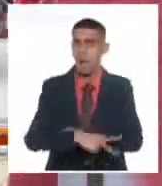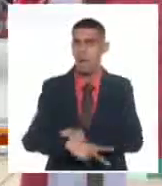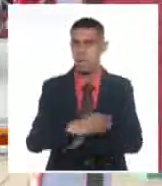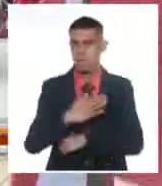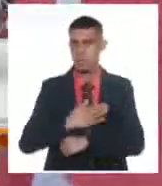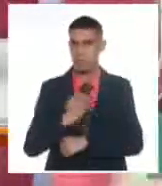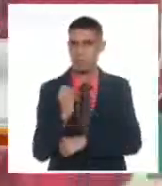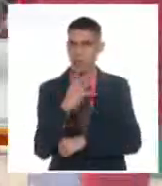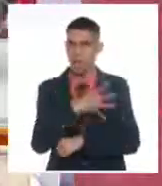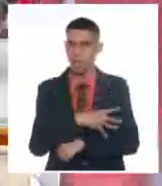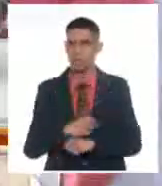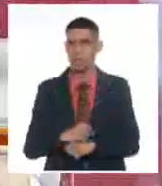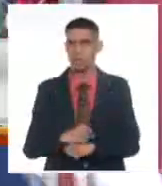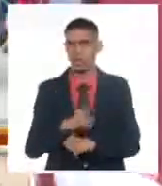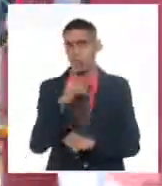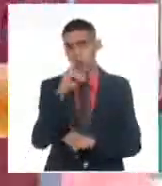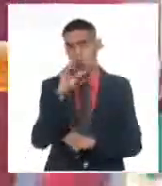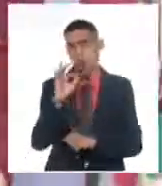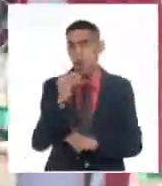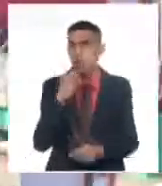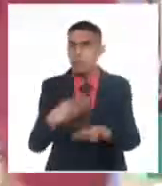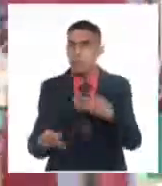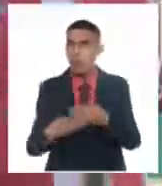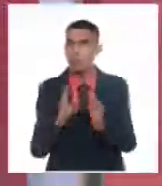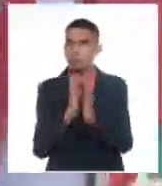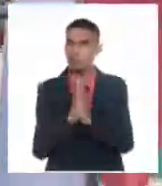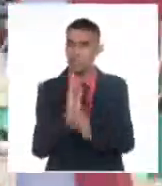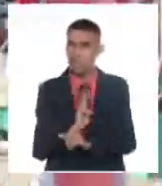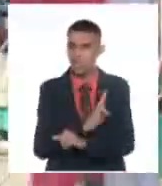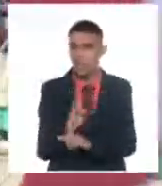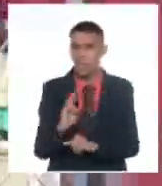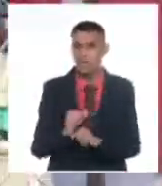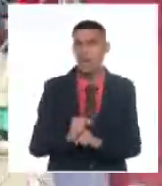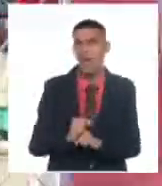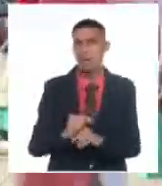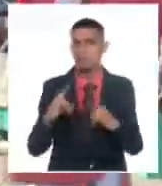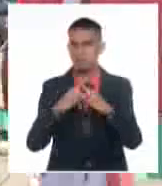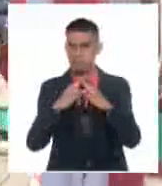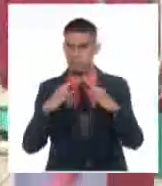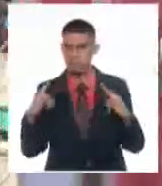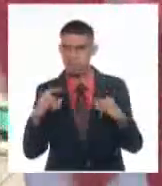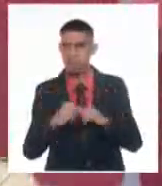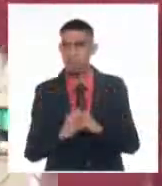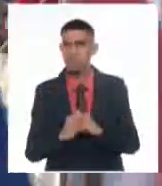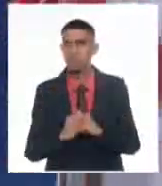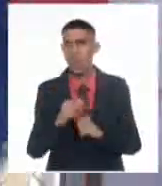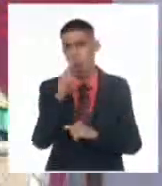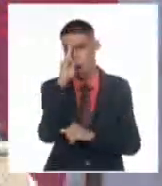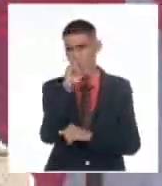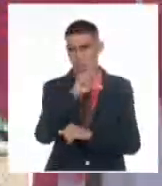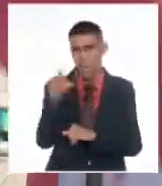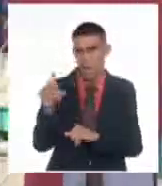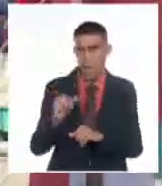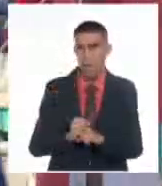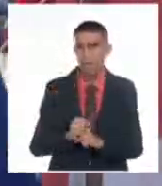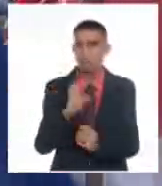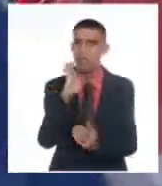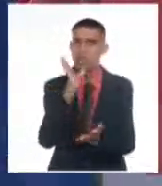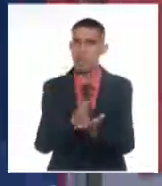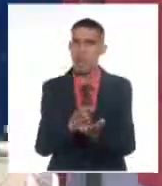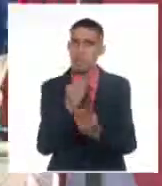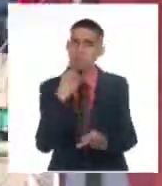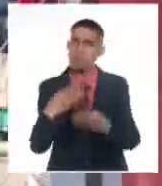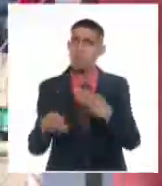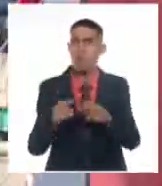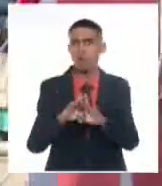escuelas, ni campamentos de refugiados. No puedo dejar de mencionar a mis colegas,